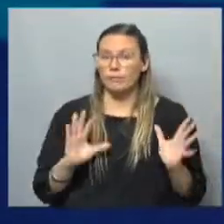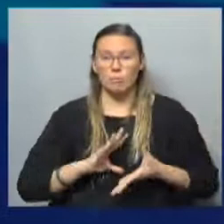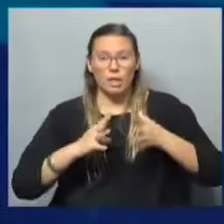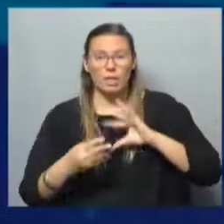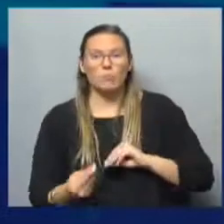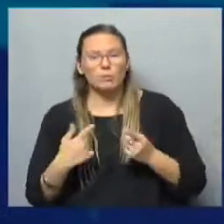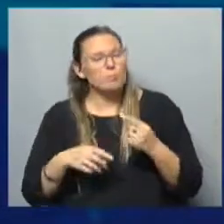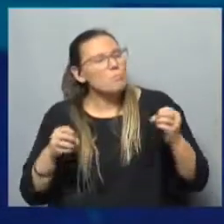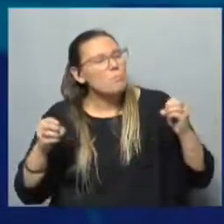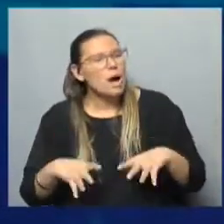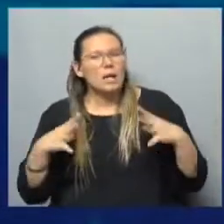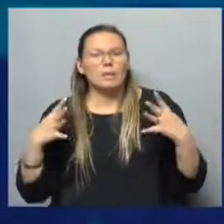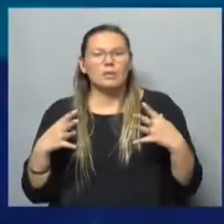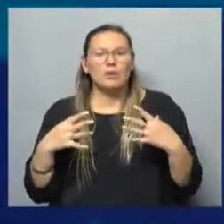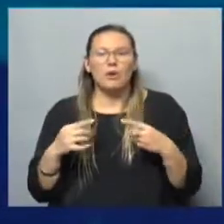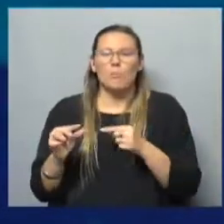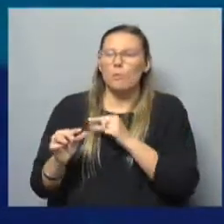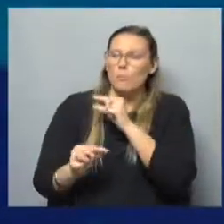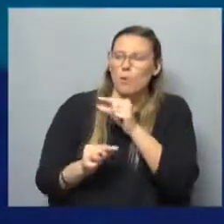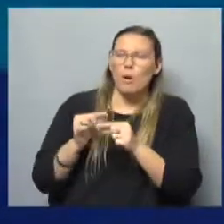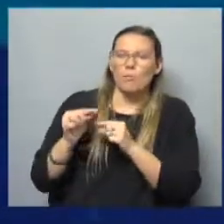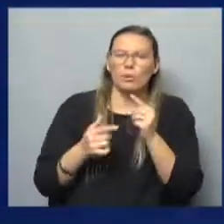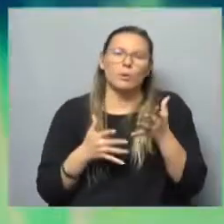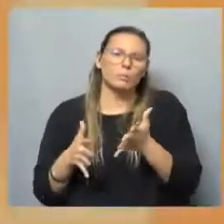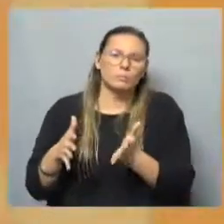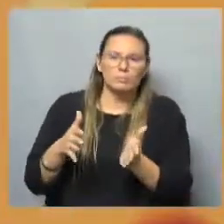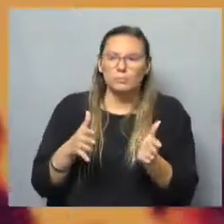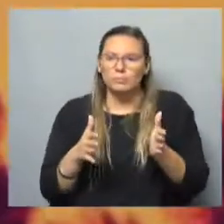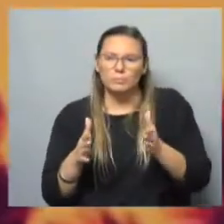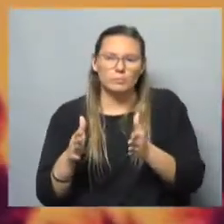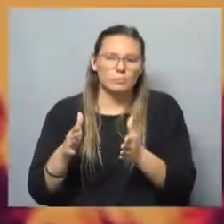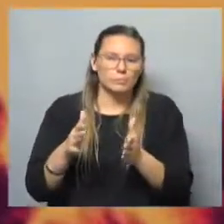es muy mágico cómo te va llevando y te va